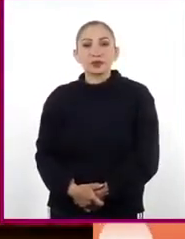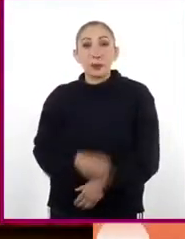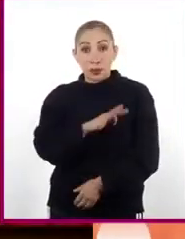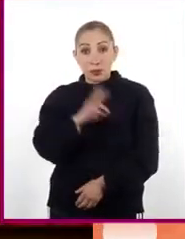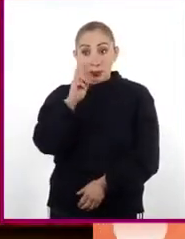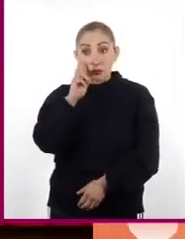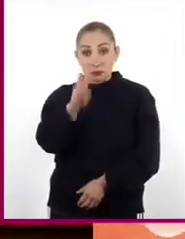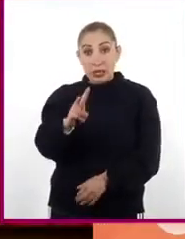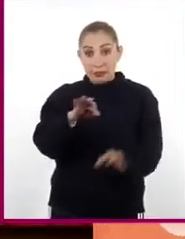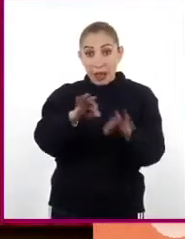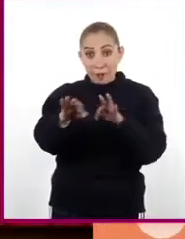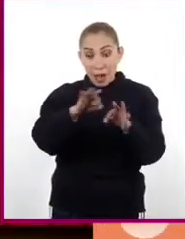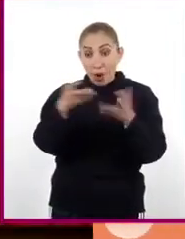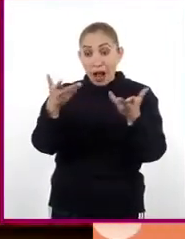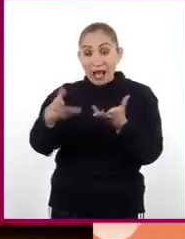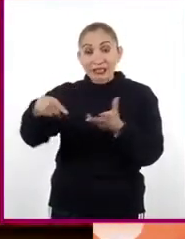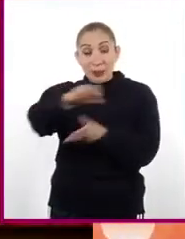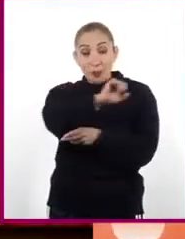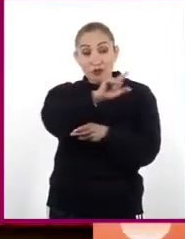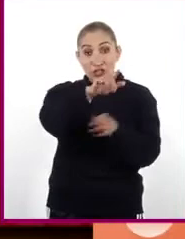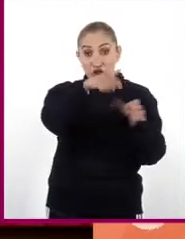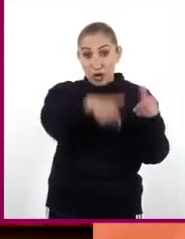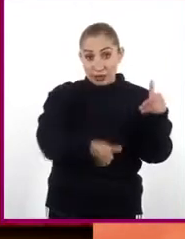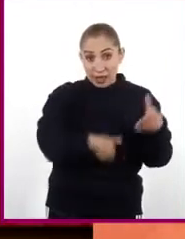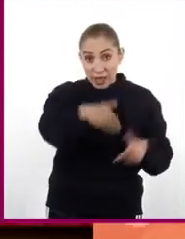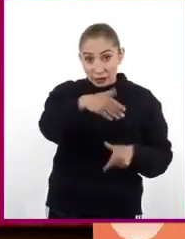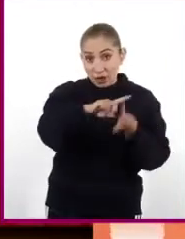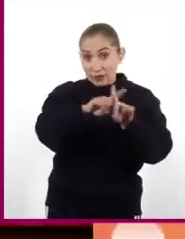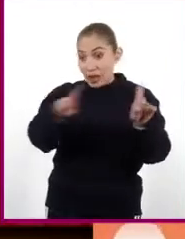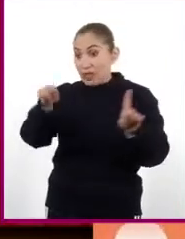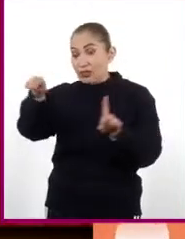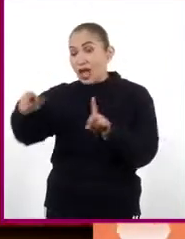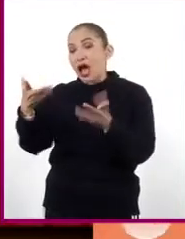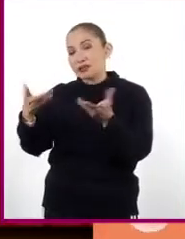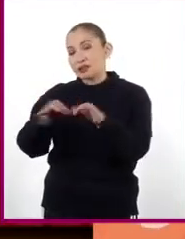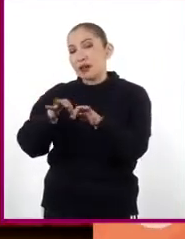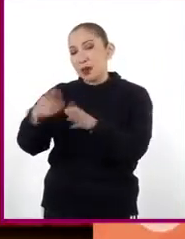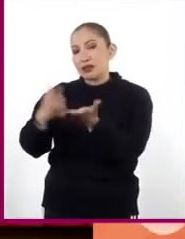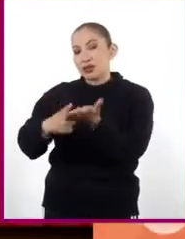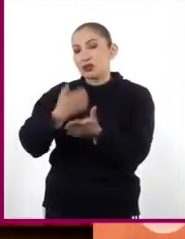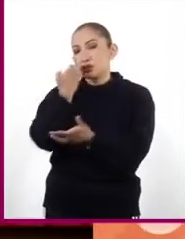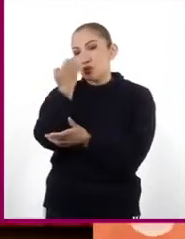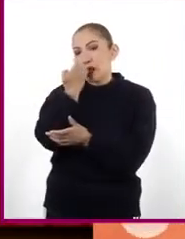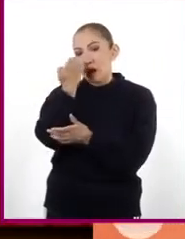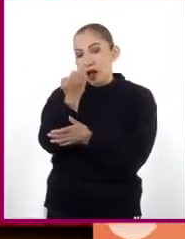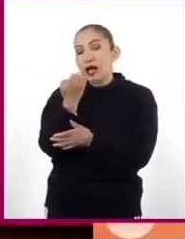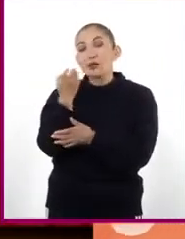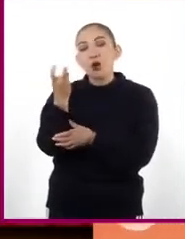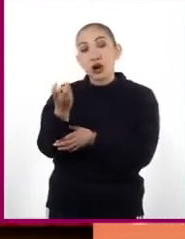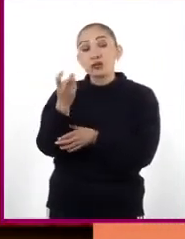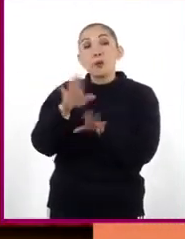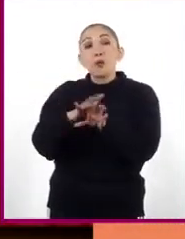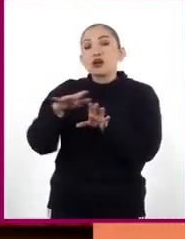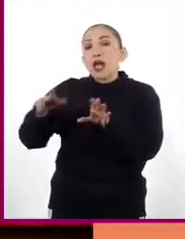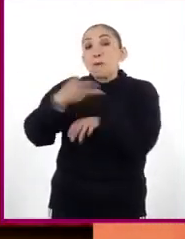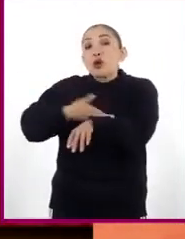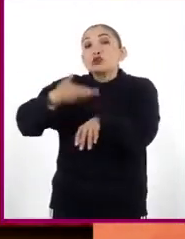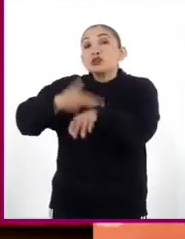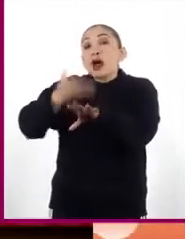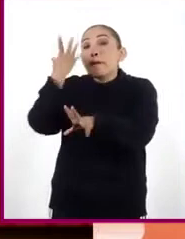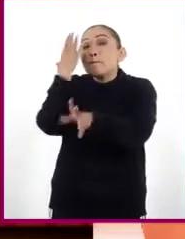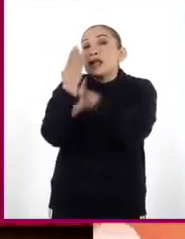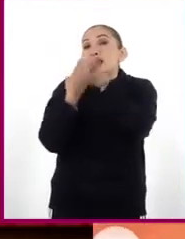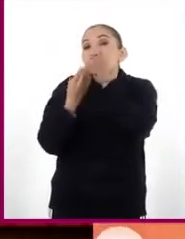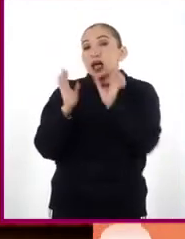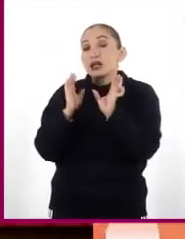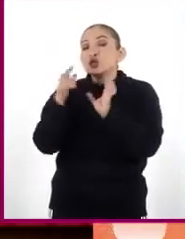Pudimos apreciar que el trabajo que realizan los profesionales del teatro es distinto al que ustedes hacen en clase. Y es así porque están en un proceso de